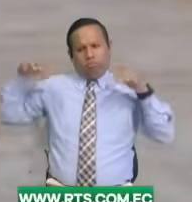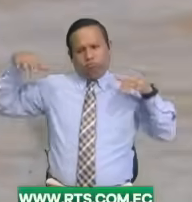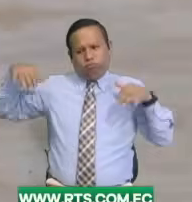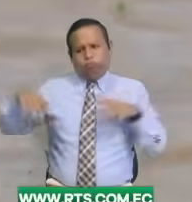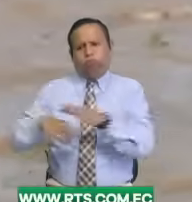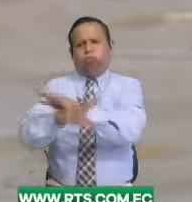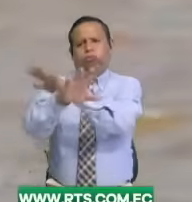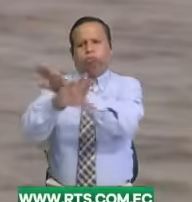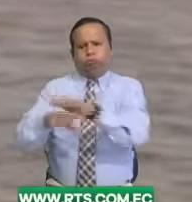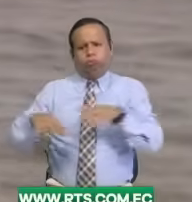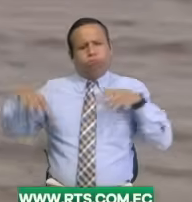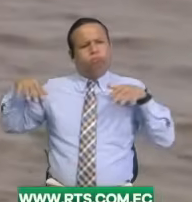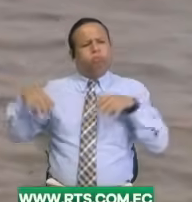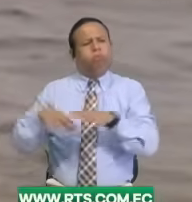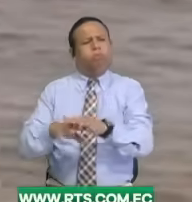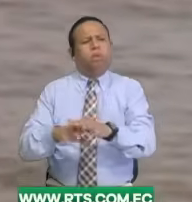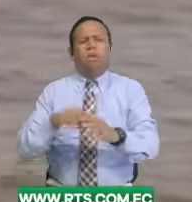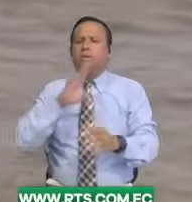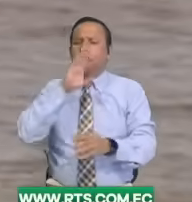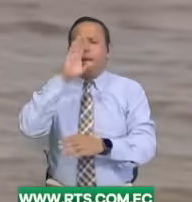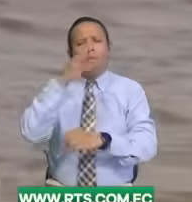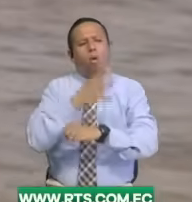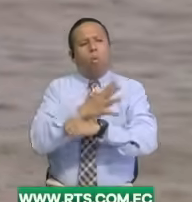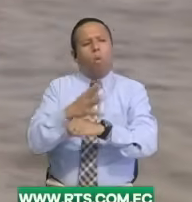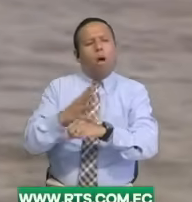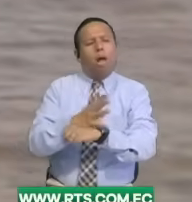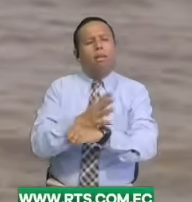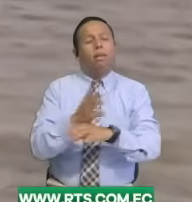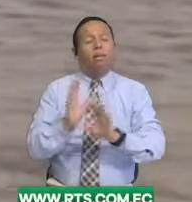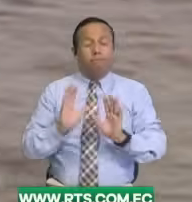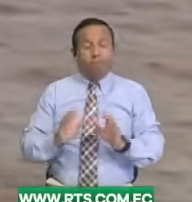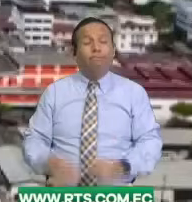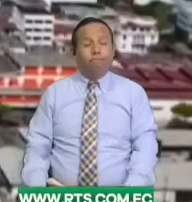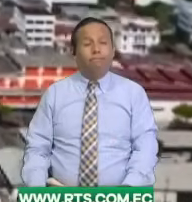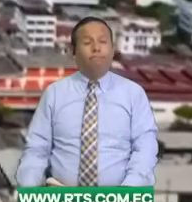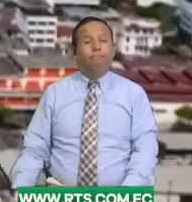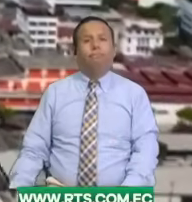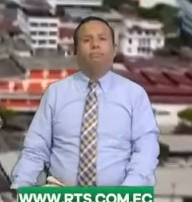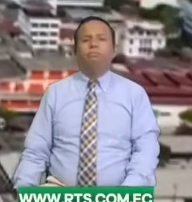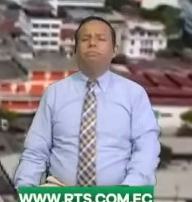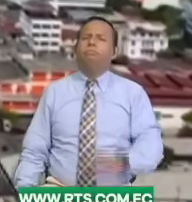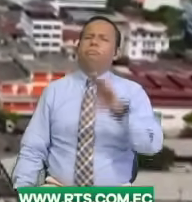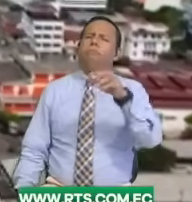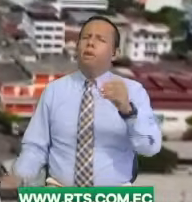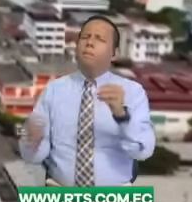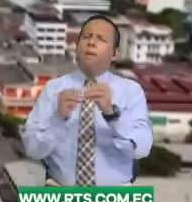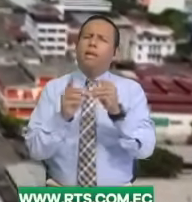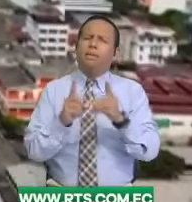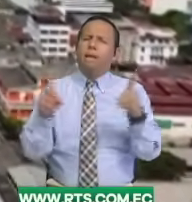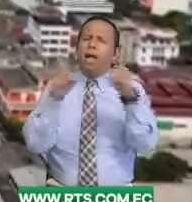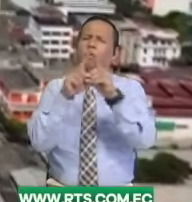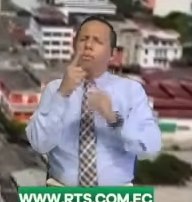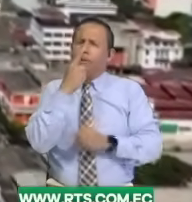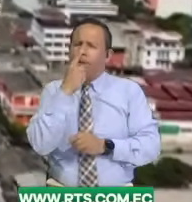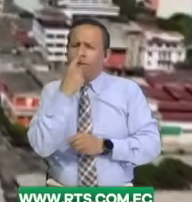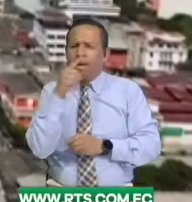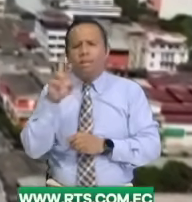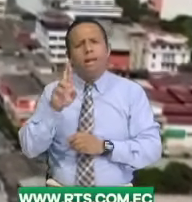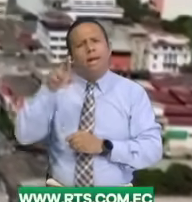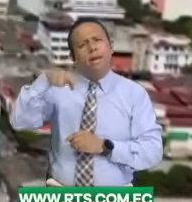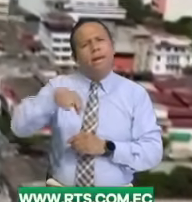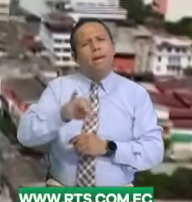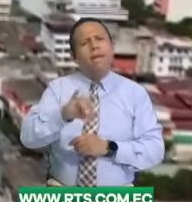6 horas, 4 veces al día por efecto de las corrientes marinas. Ahora otros datos interesantes sobre la ría